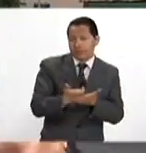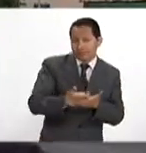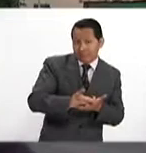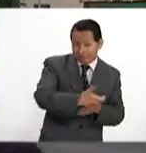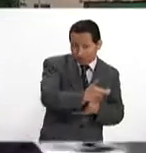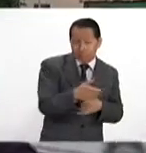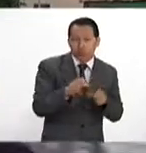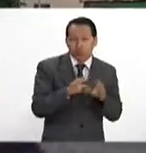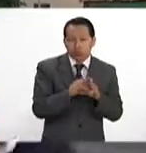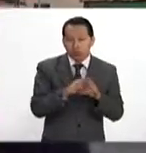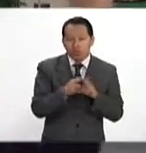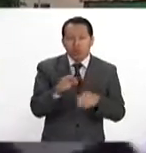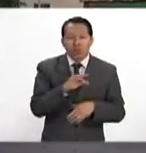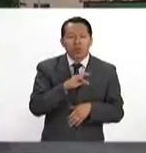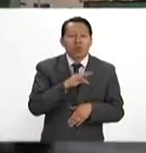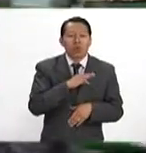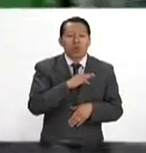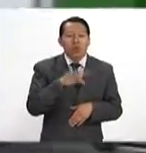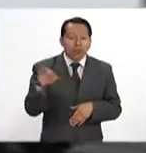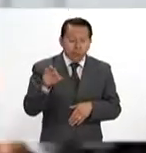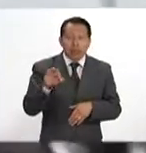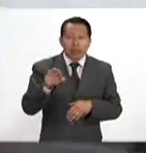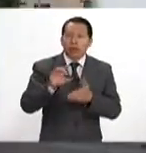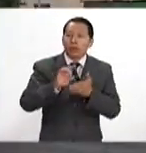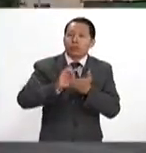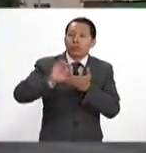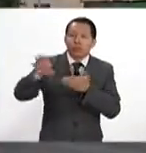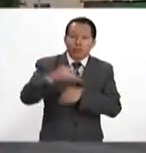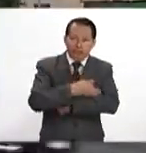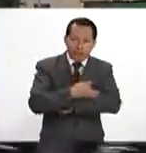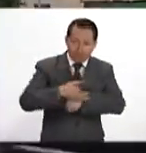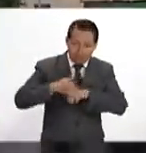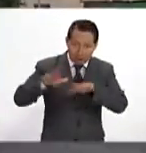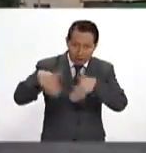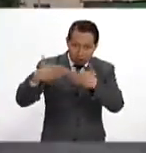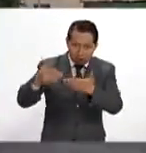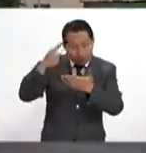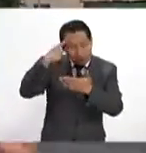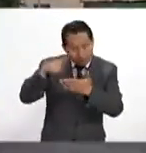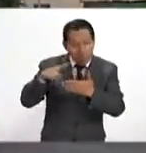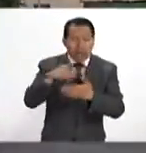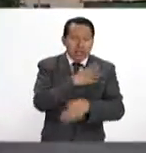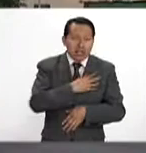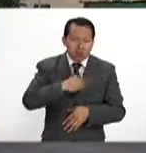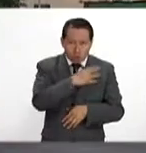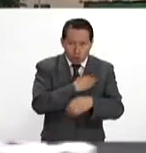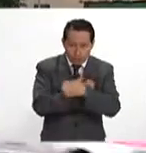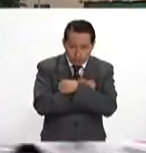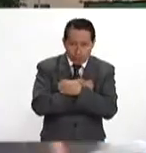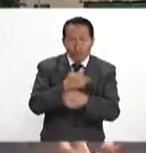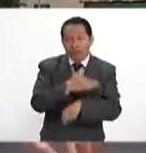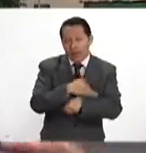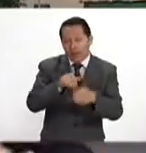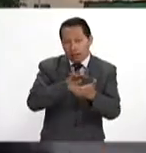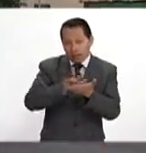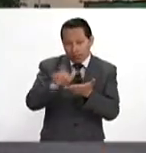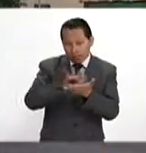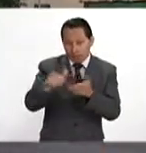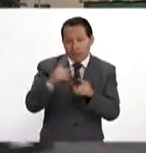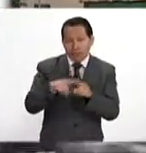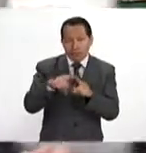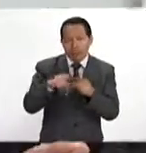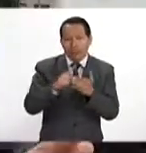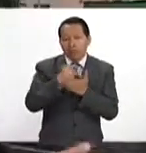pagado, pueden mandarlo a sus familias que quedaron afuera para educar a sus hijos, para apoyar a sus familias. Y entonces es